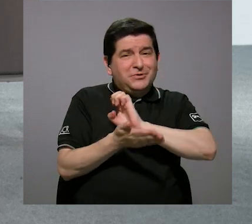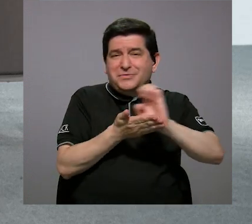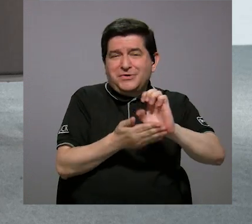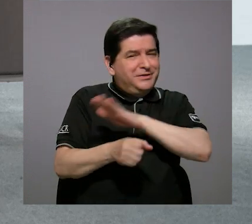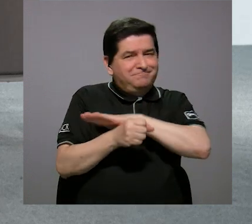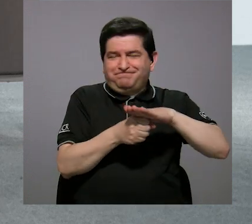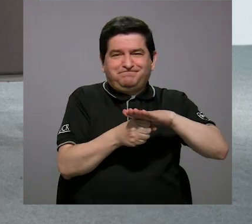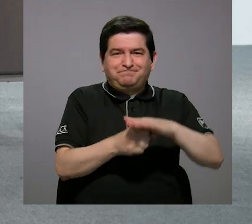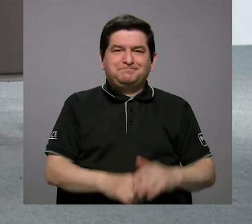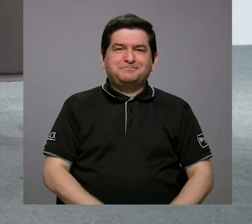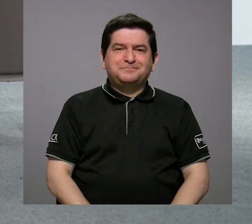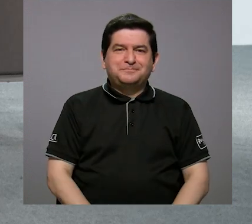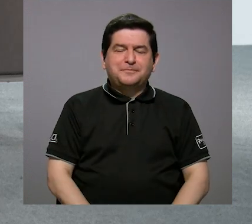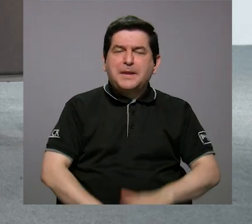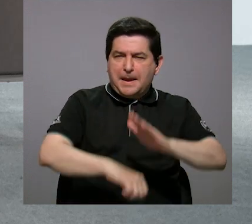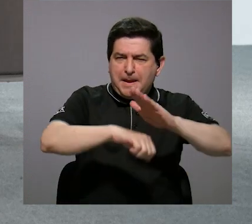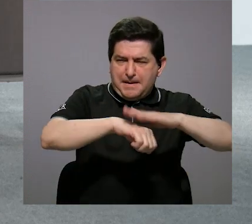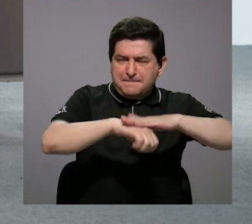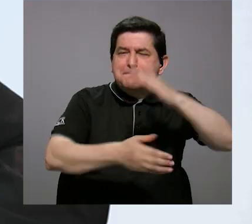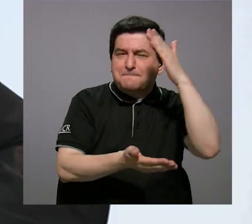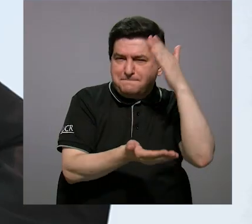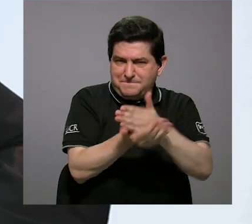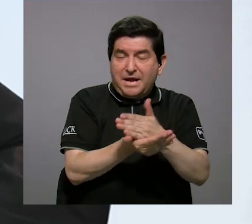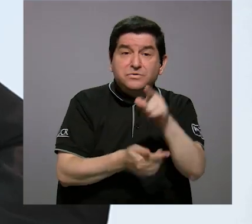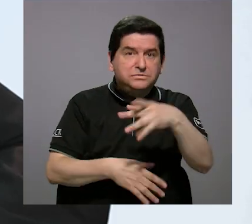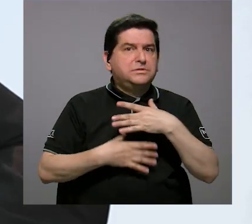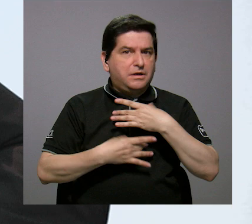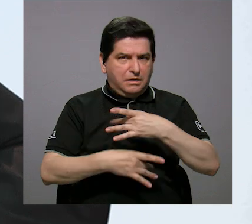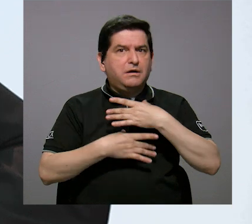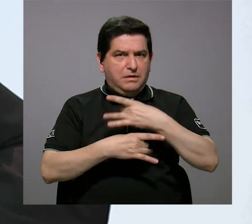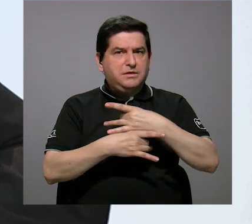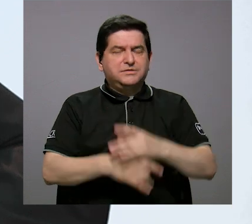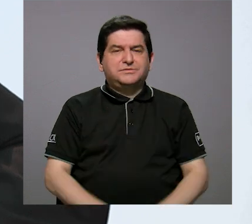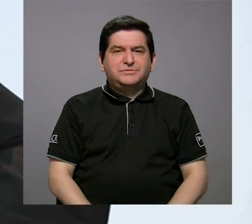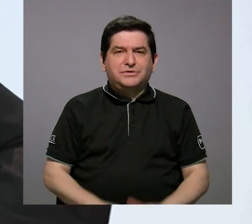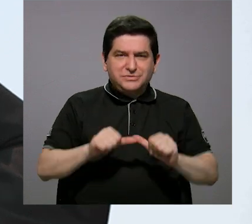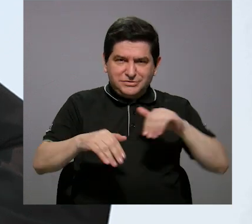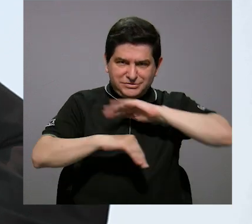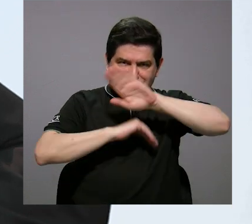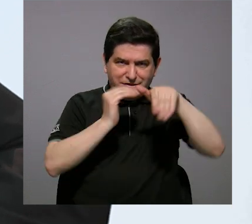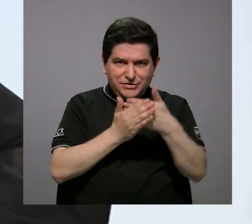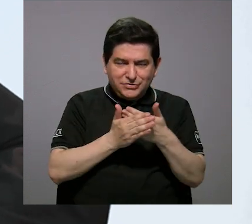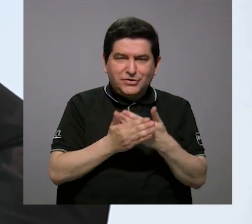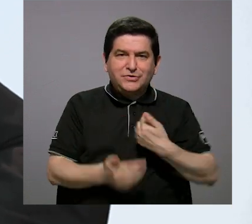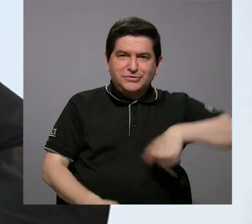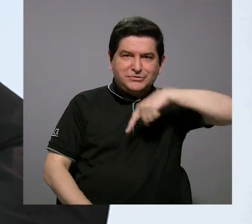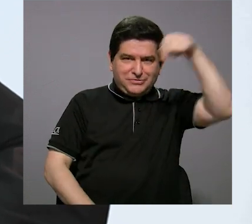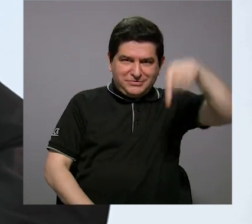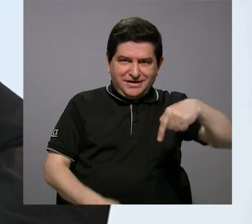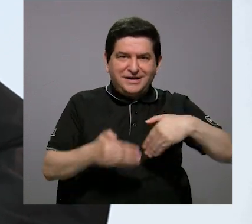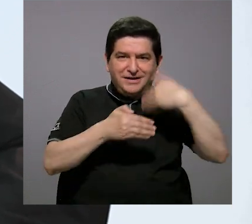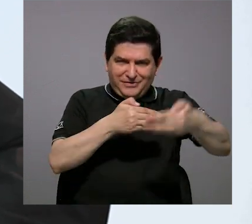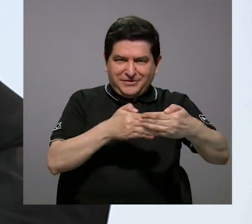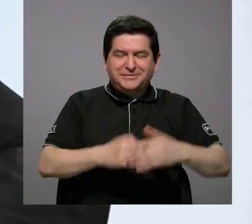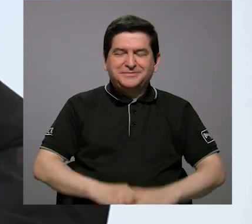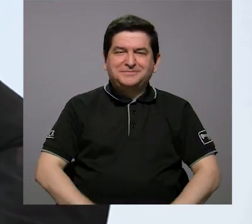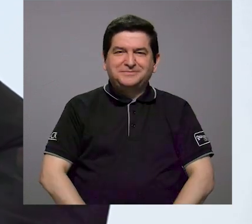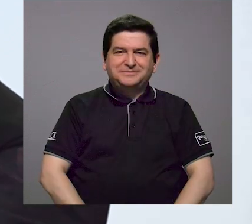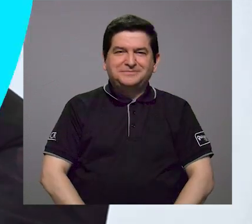inevitable. Entonces ahí siempre hay discusiones. Permítame hacer una pausa porque Claro, eso es muy interesante, Benito. Ya continuamos. Gracias.